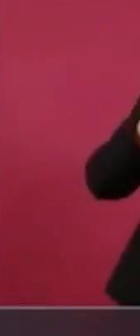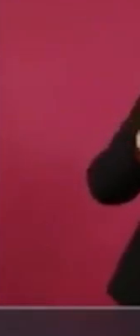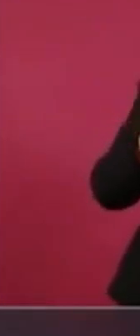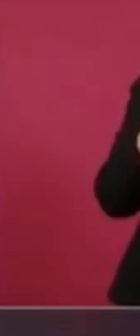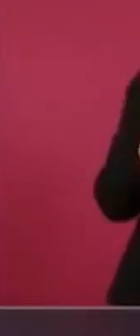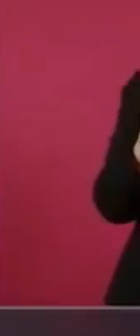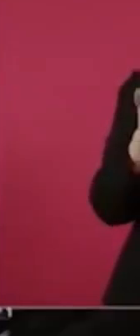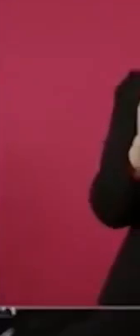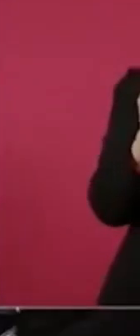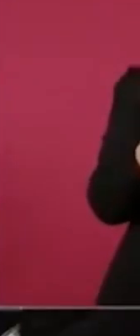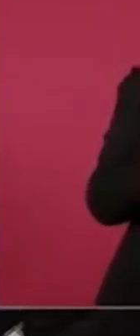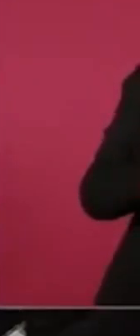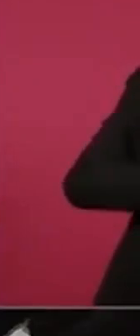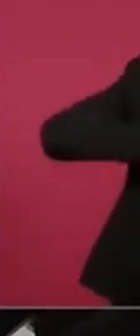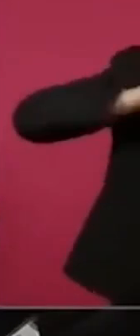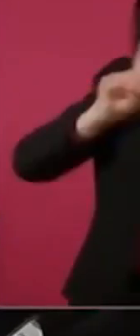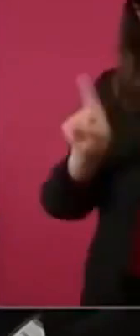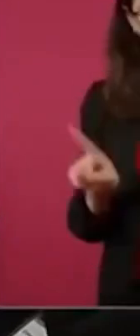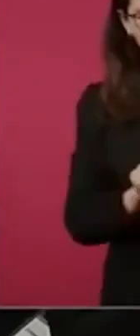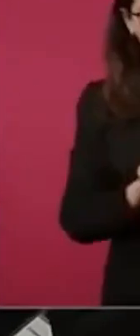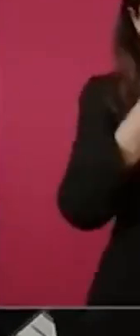Eso no.